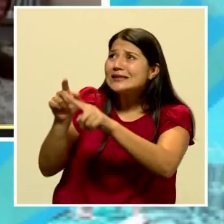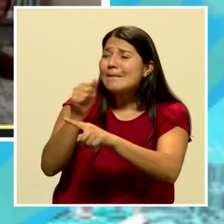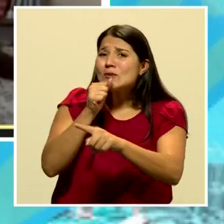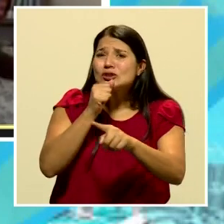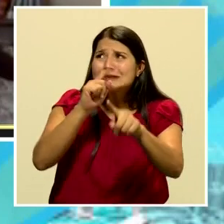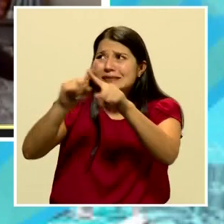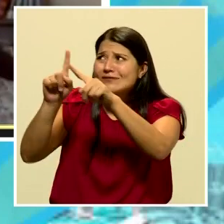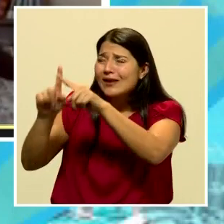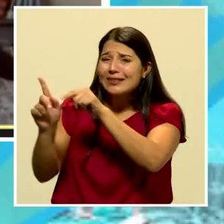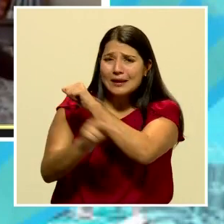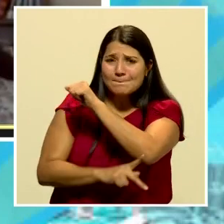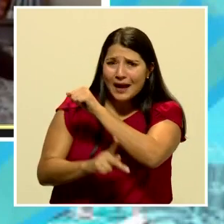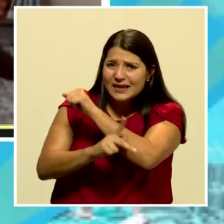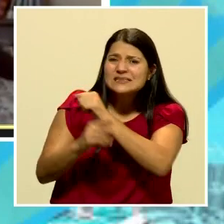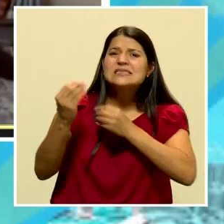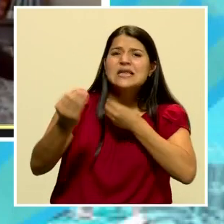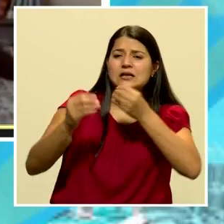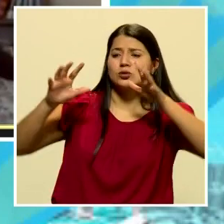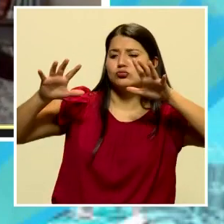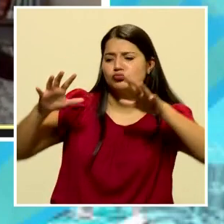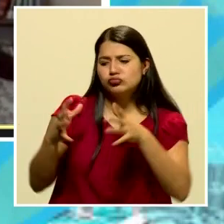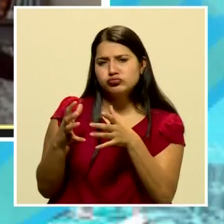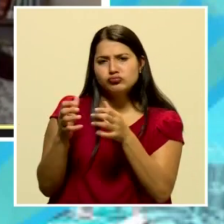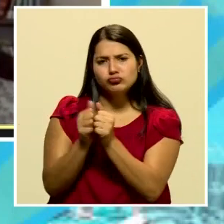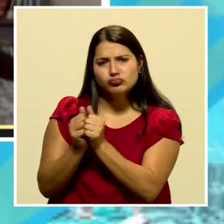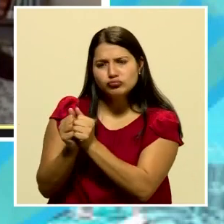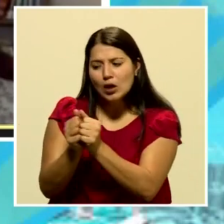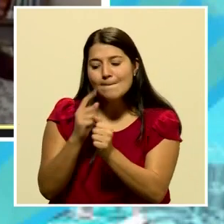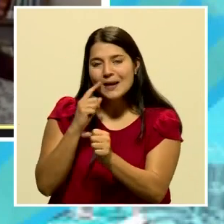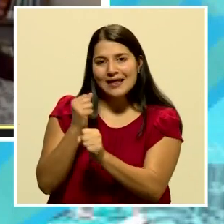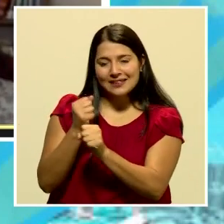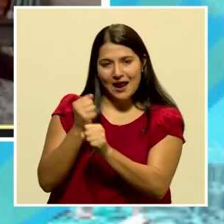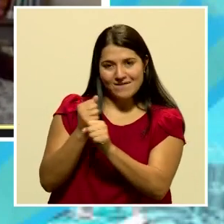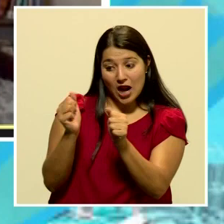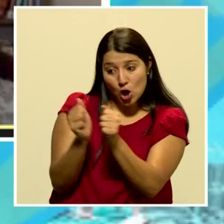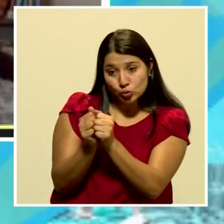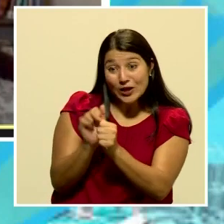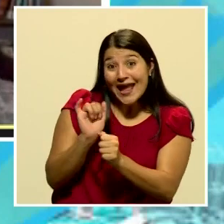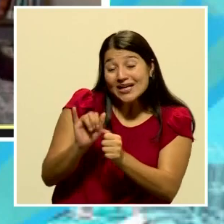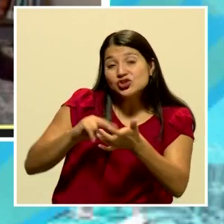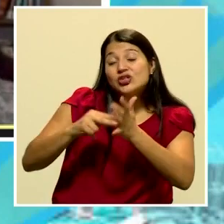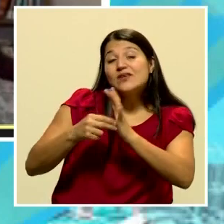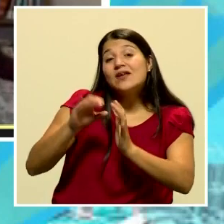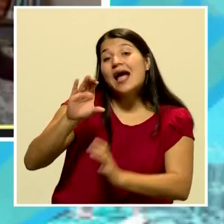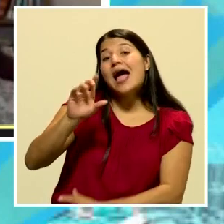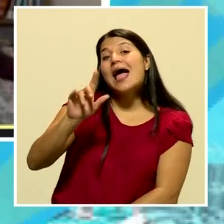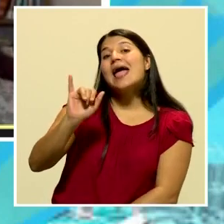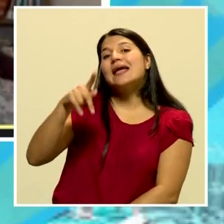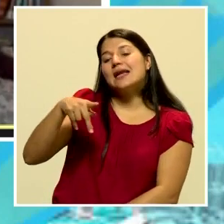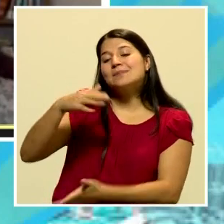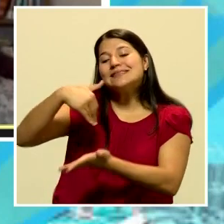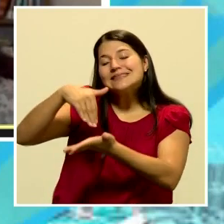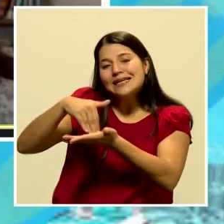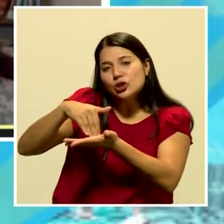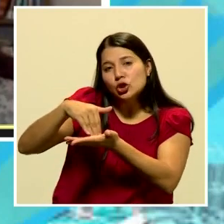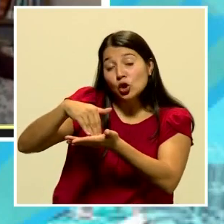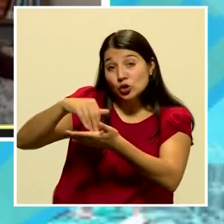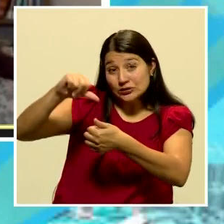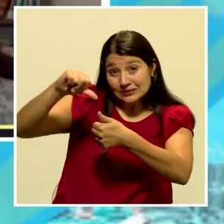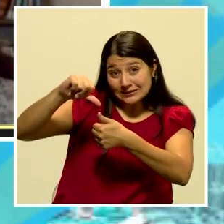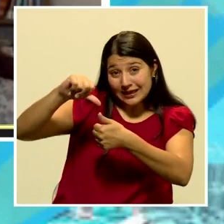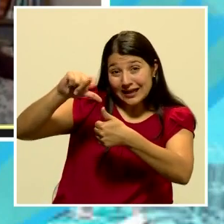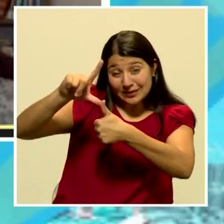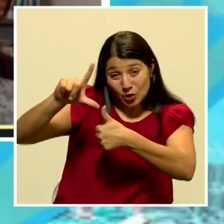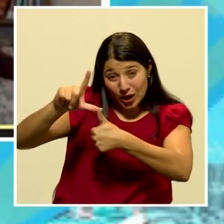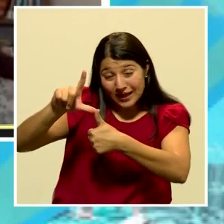países, para trabajar juntos. Y eso es lo que hace CLIP, el Centro Latinoamericano de Investigación Periodística, que nació hace un año, que yo